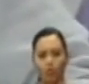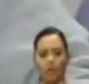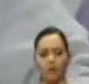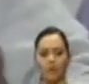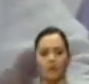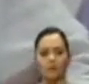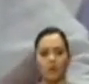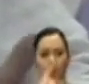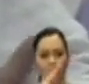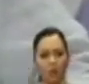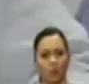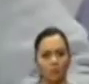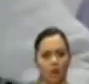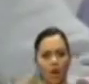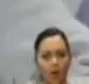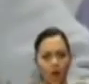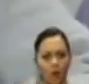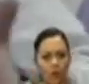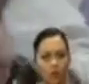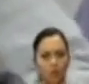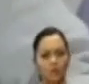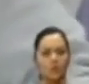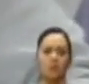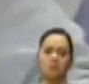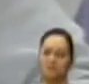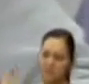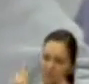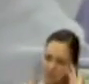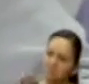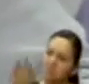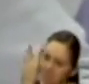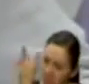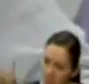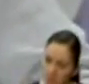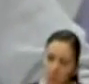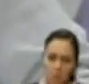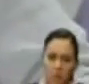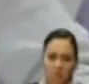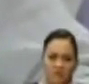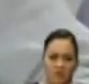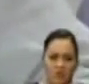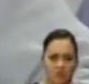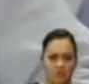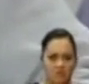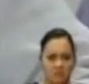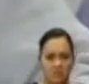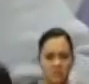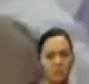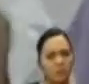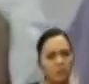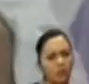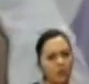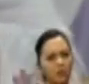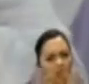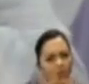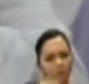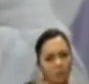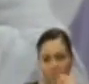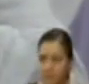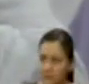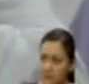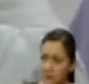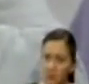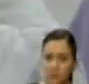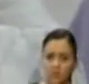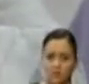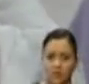costeño, el sector montubio. ¿Alguien me puede explicar por qué? Yo creo que eso es parte importante del proceso educativo. ¿Están aquí los